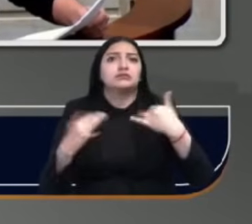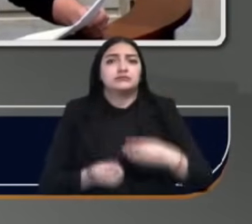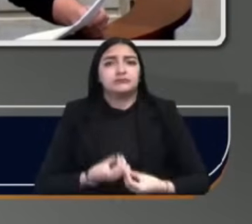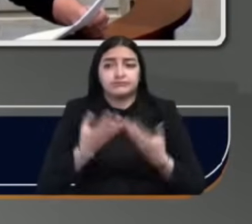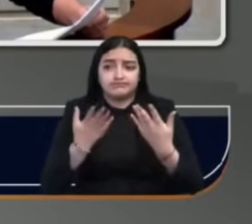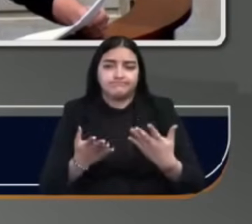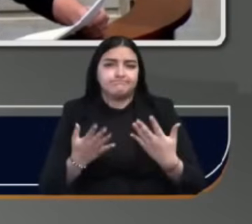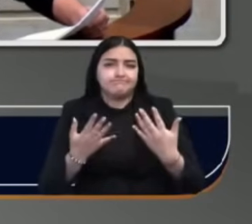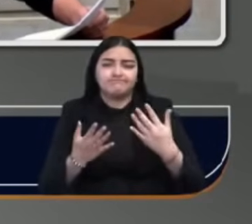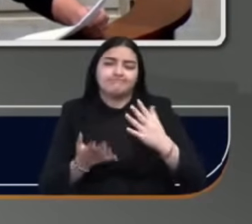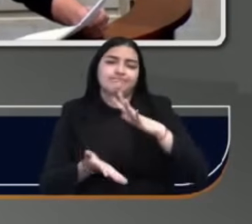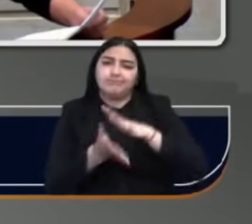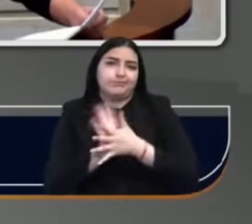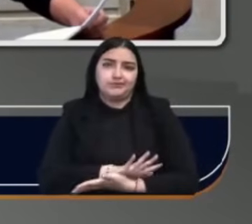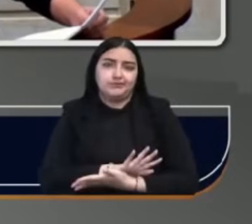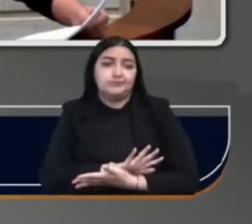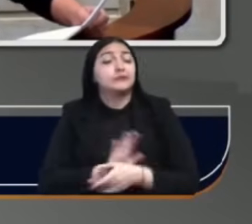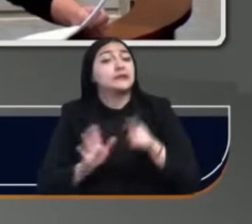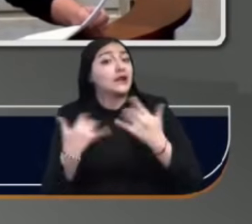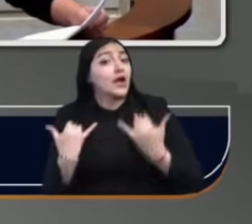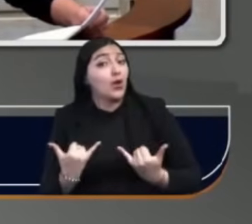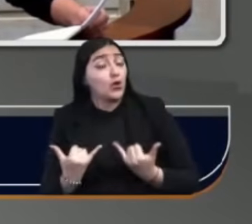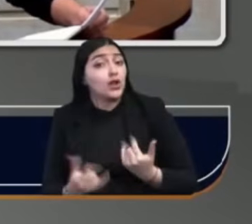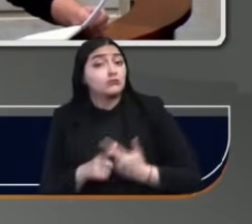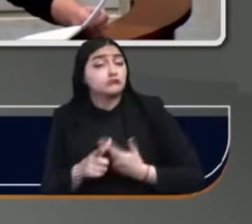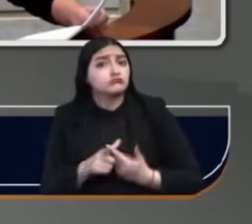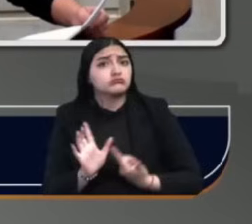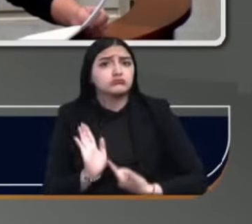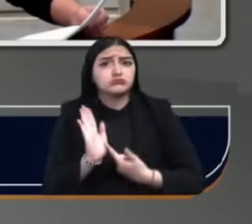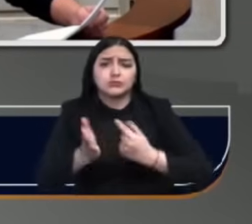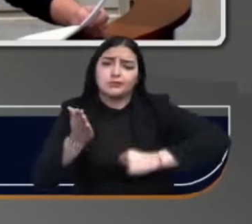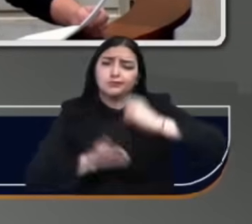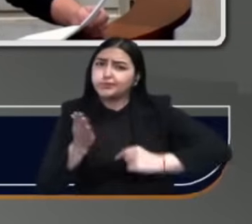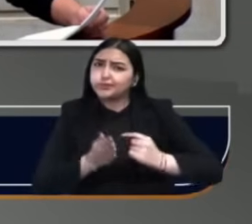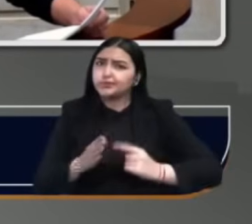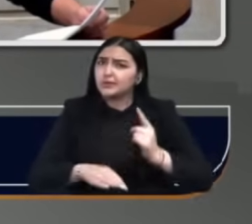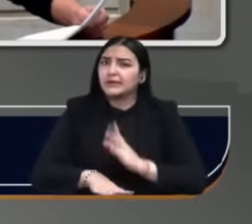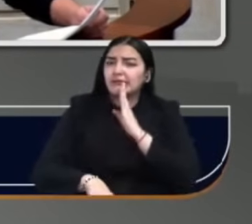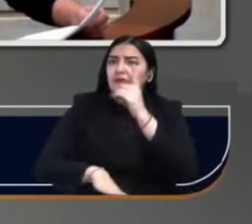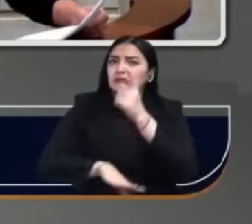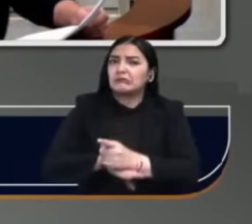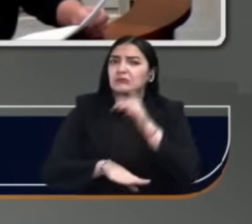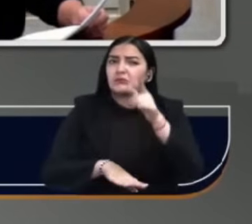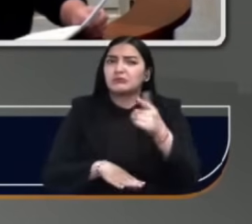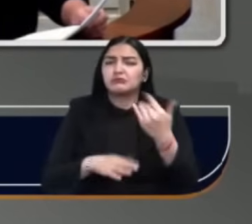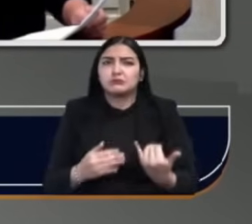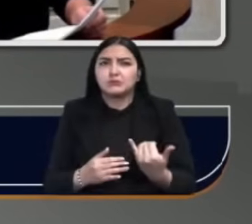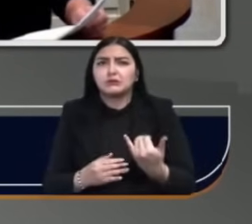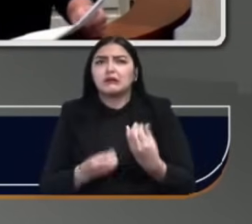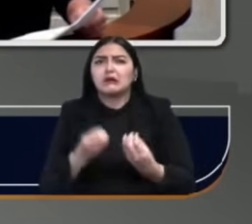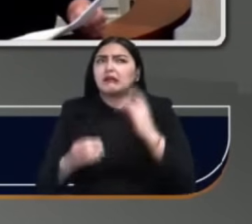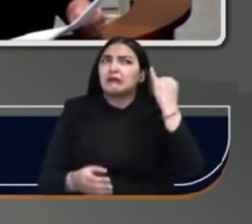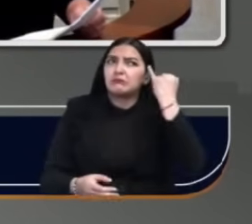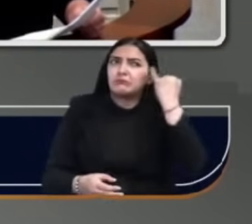declaró desierta. Y el Estado entonces quedó facultado para contratar directamente con un consorcio que se